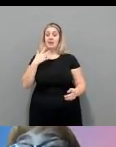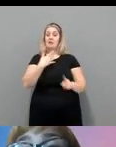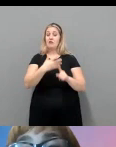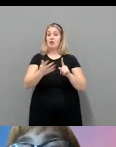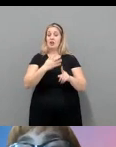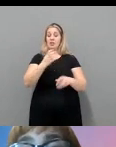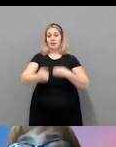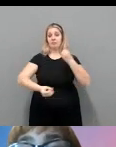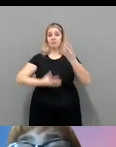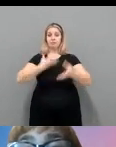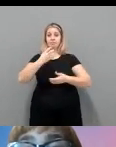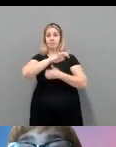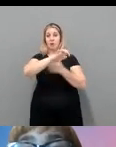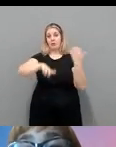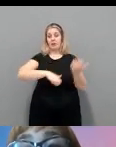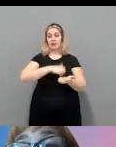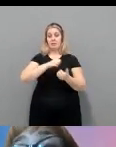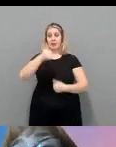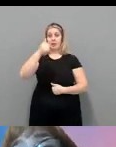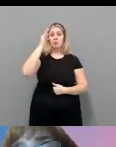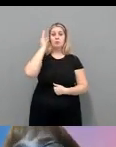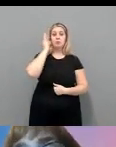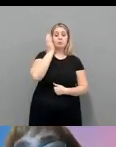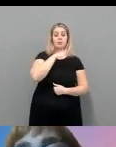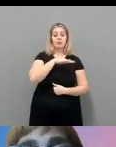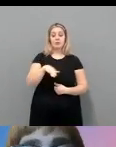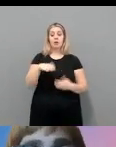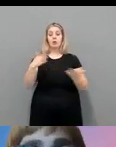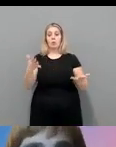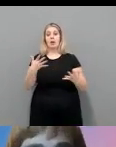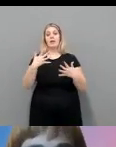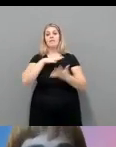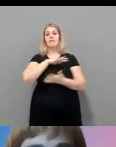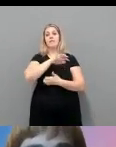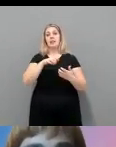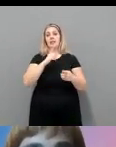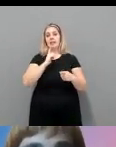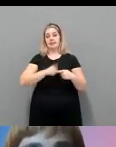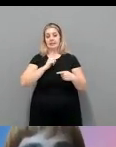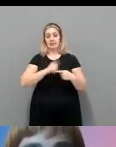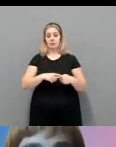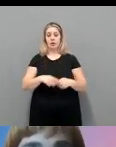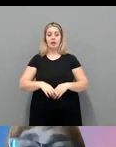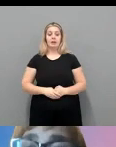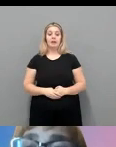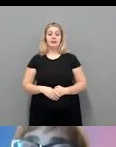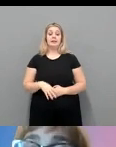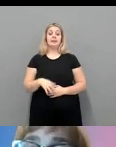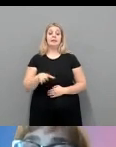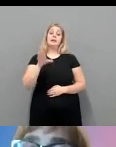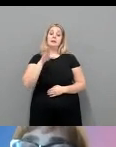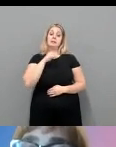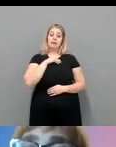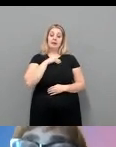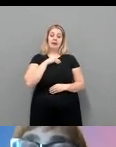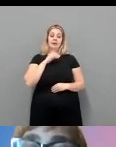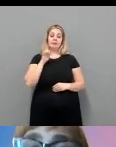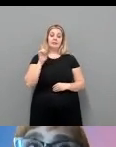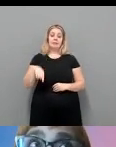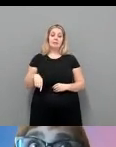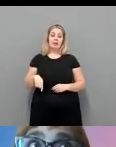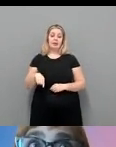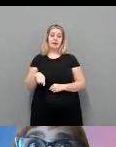en mujeres y niñas con parálisis cerebral es la violencia sexual. Desgraciadamente también